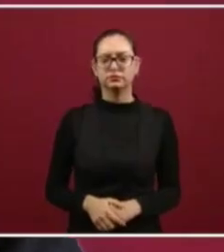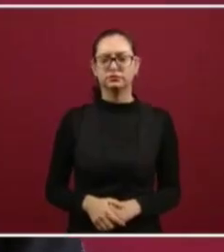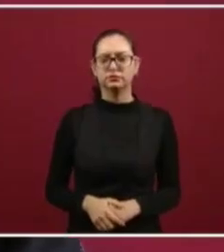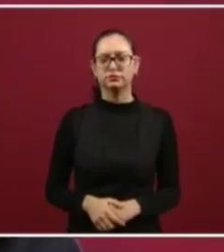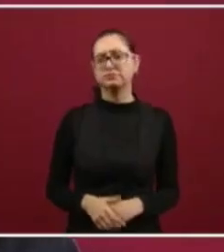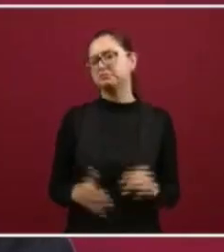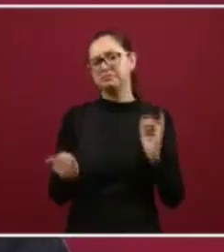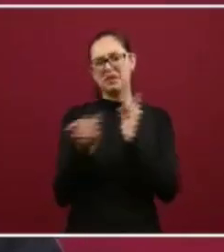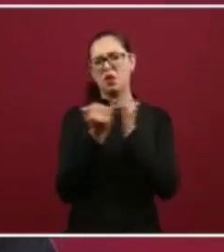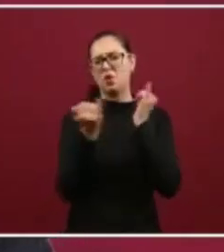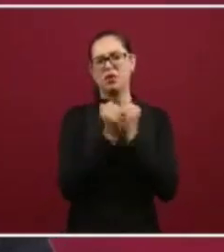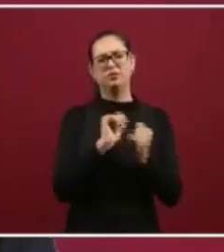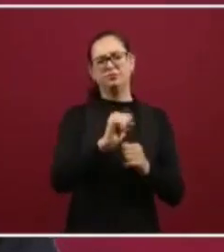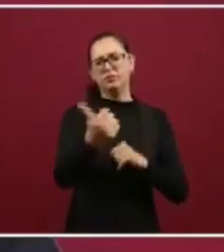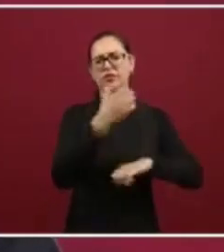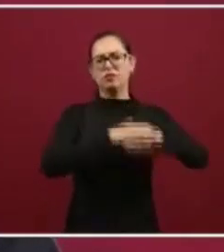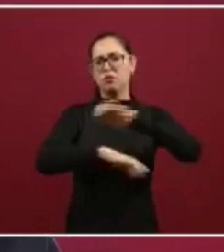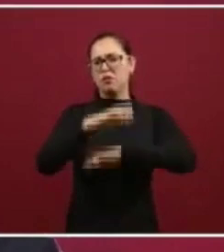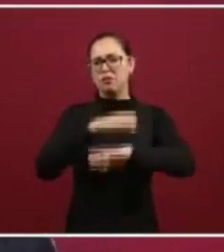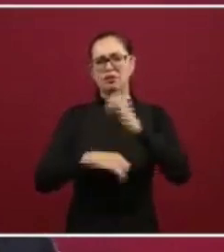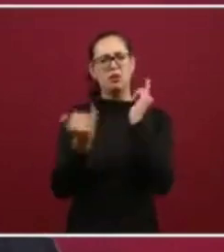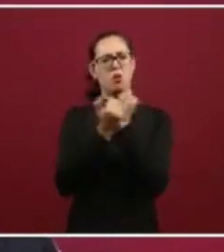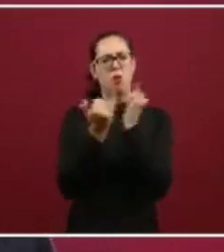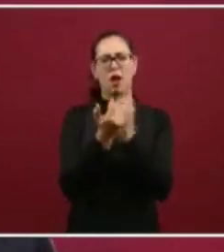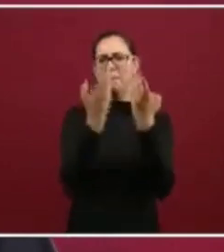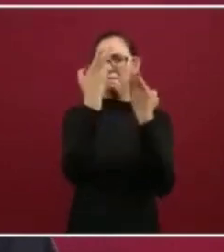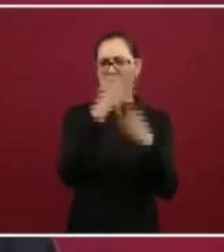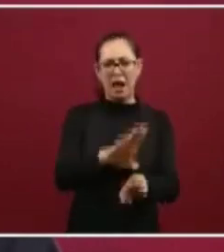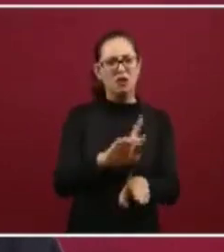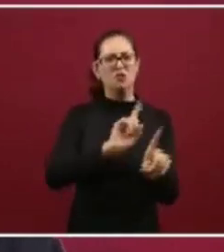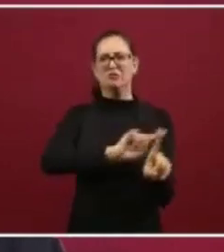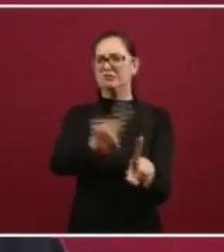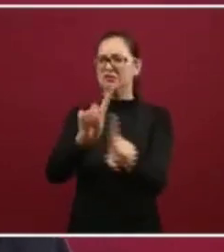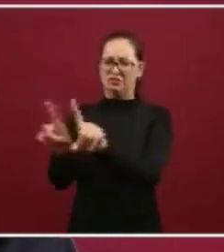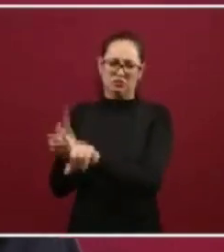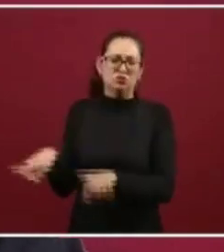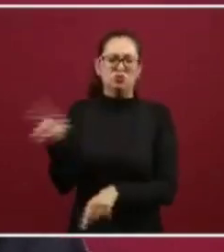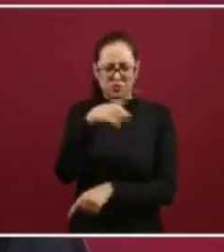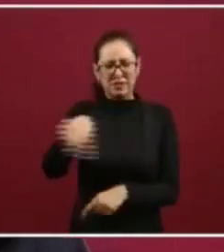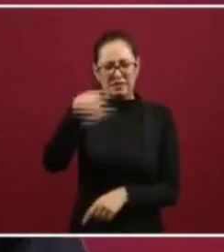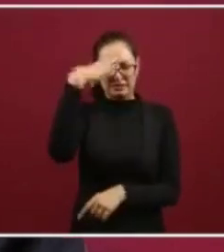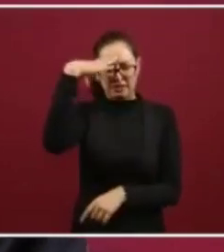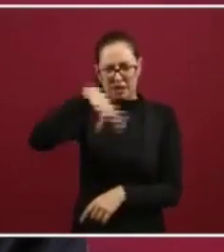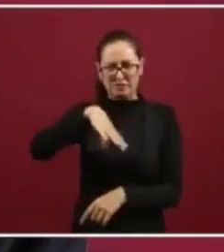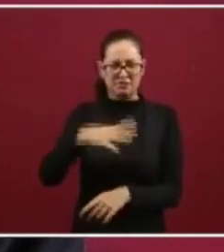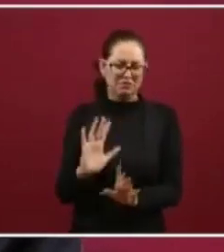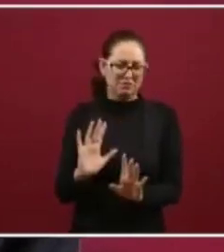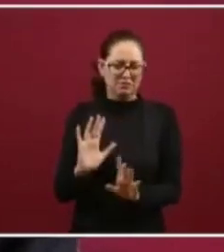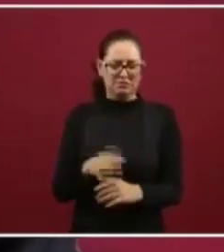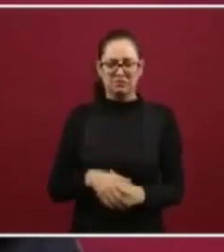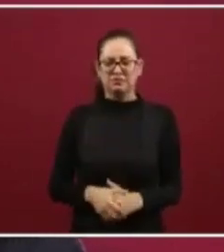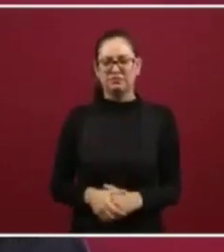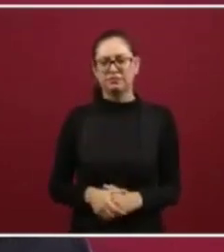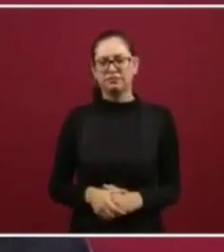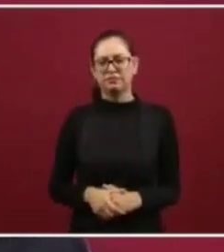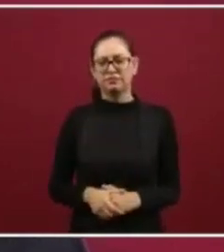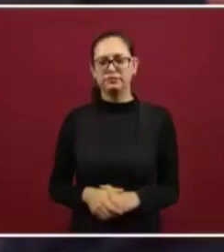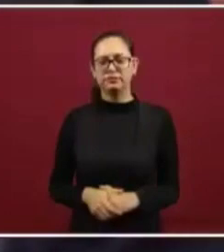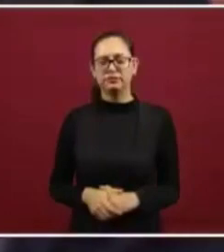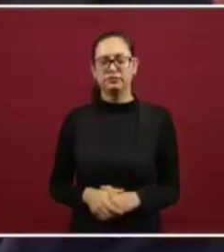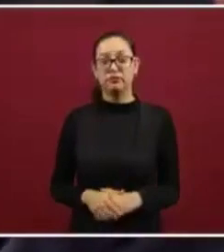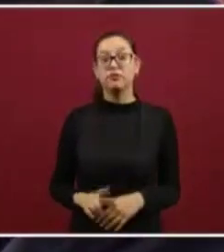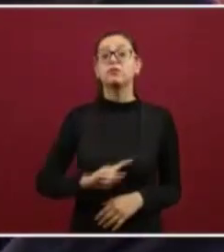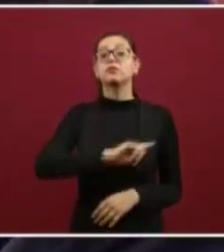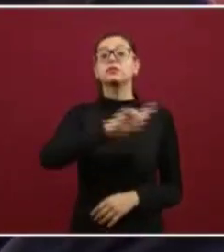como otras empresas, como los bancos, todo lo que ya sabemos que sucedió. Y